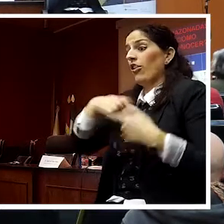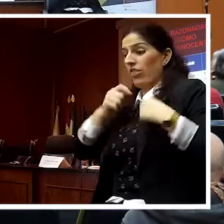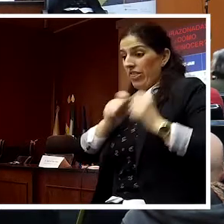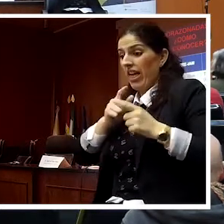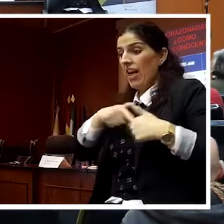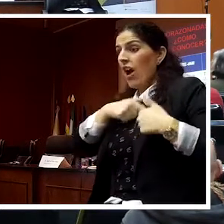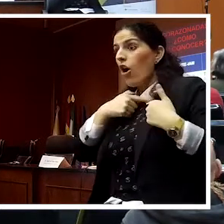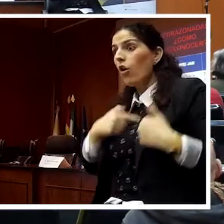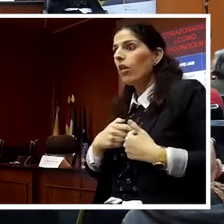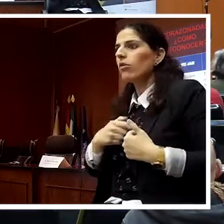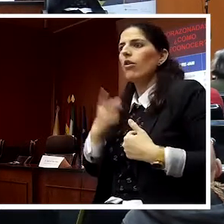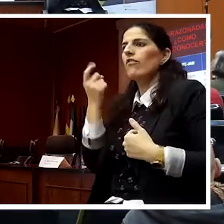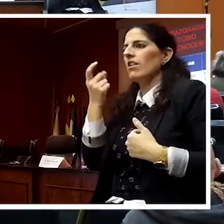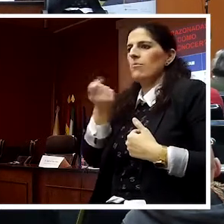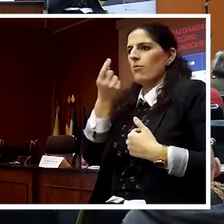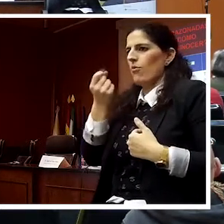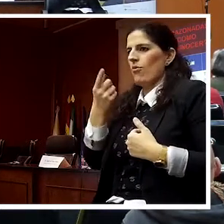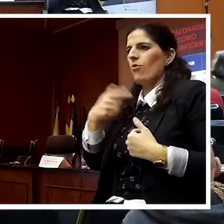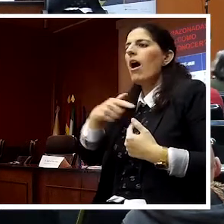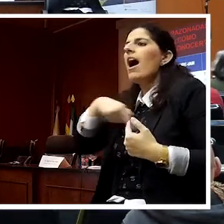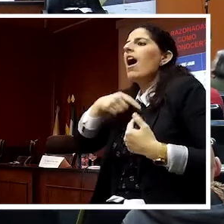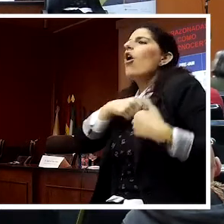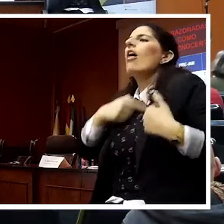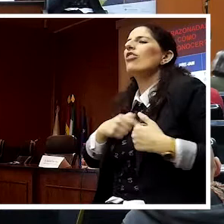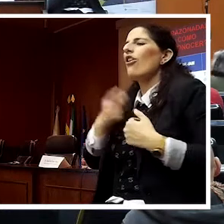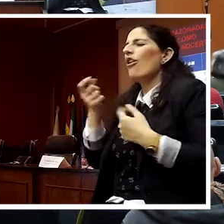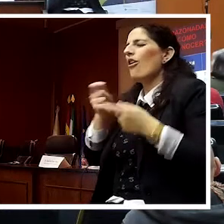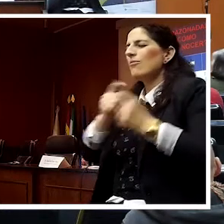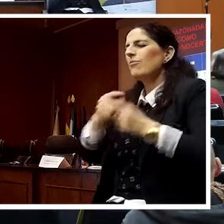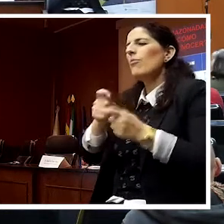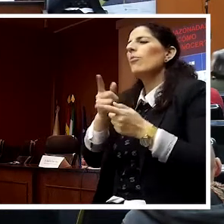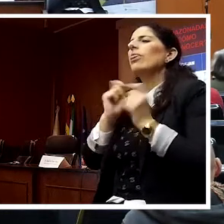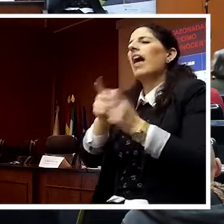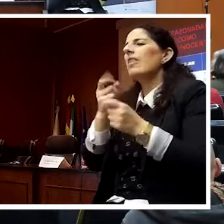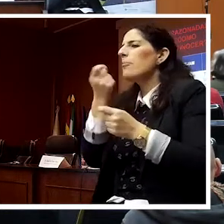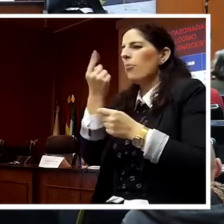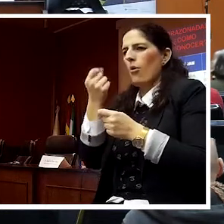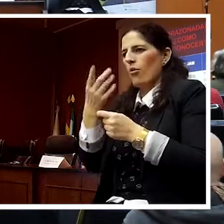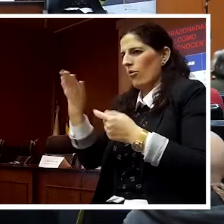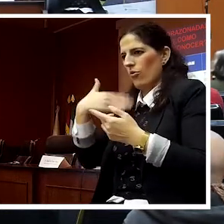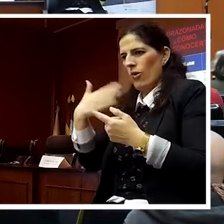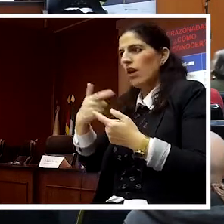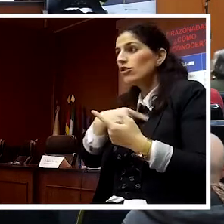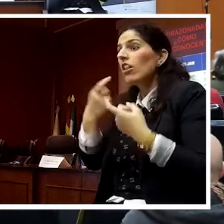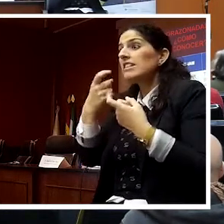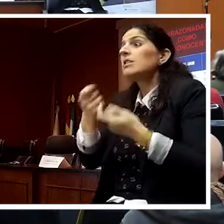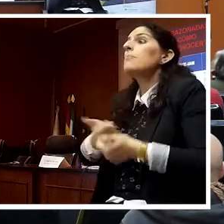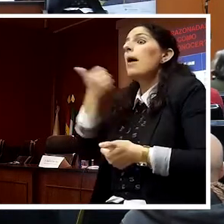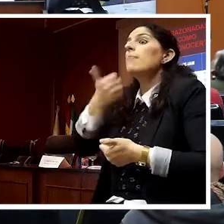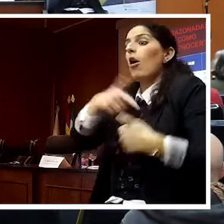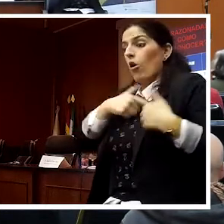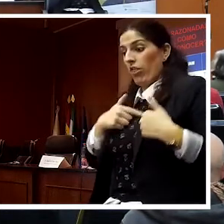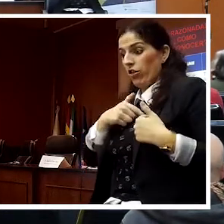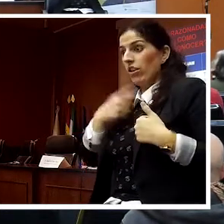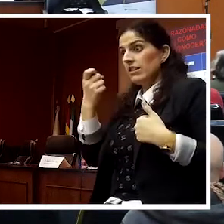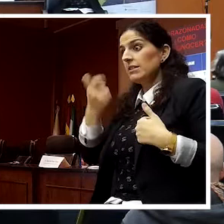al miocardio, al músculo del corazón, y la demanda. Porque, como sabéis, la